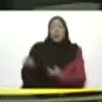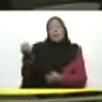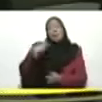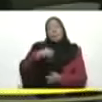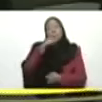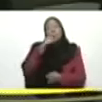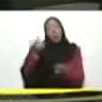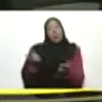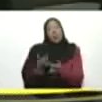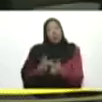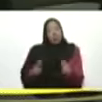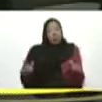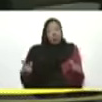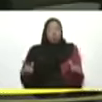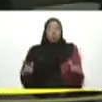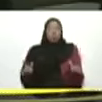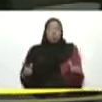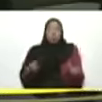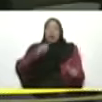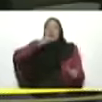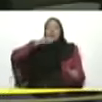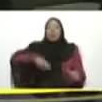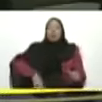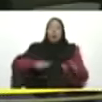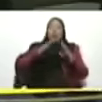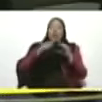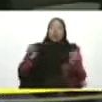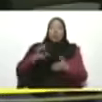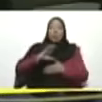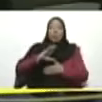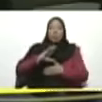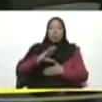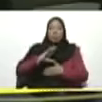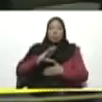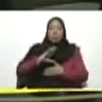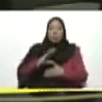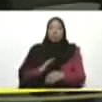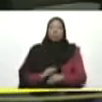grande libertador de la historia de toda América.